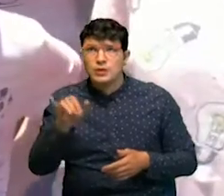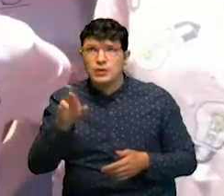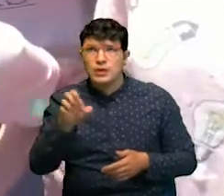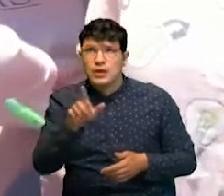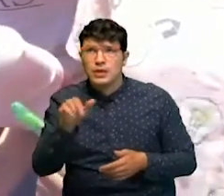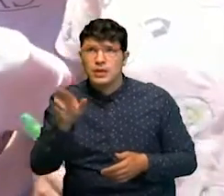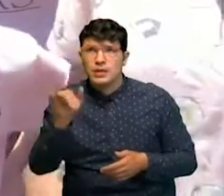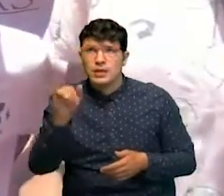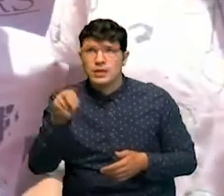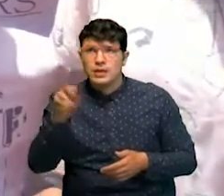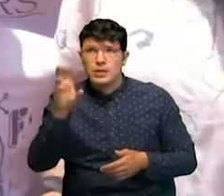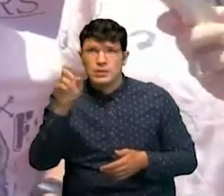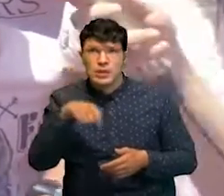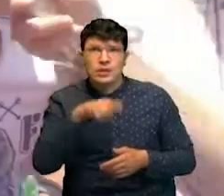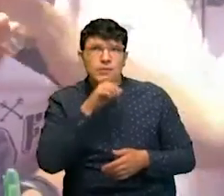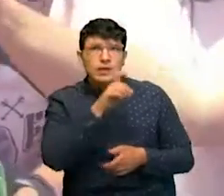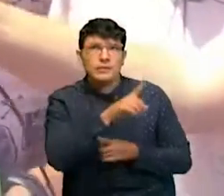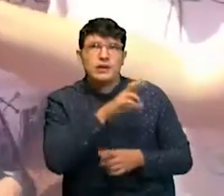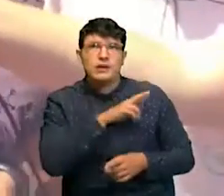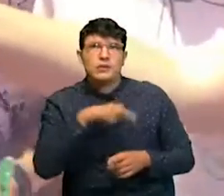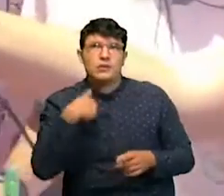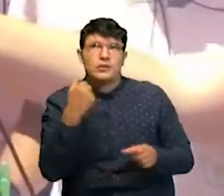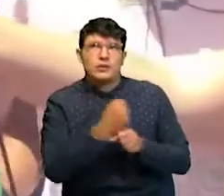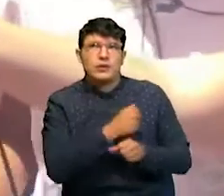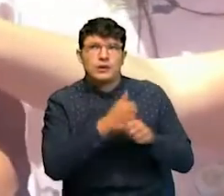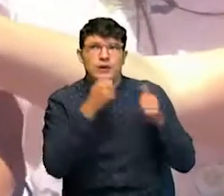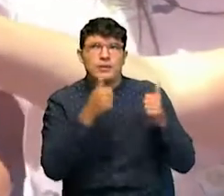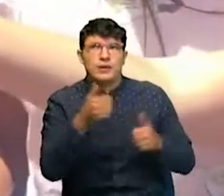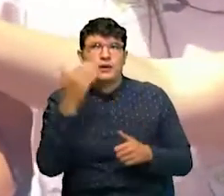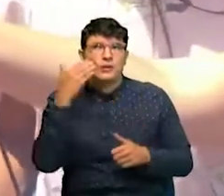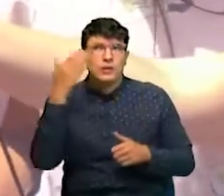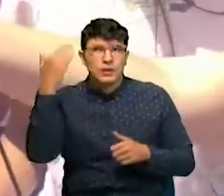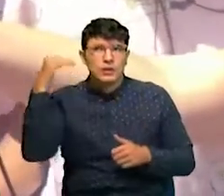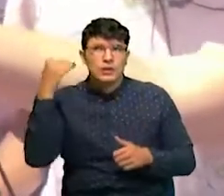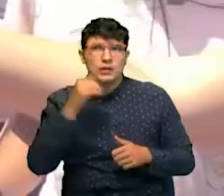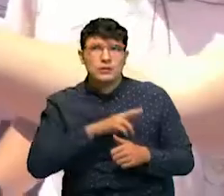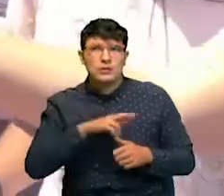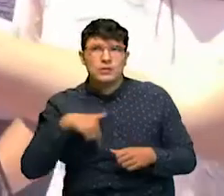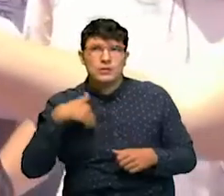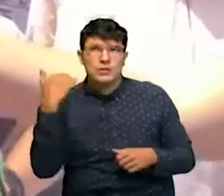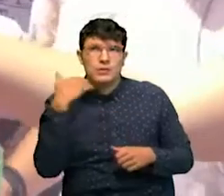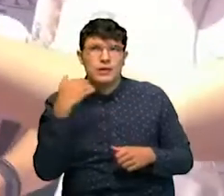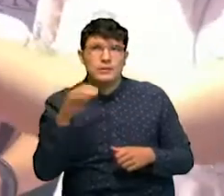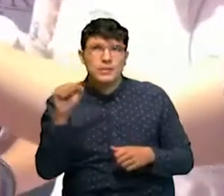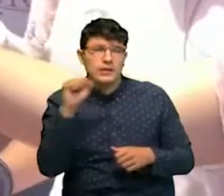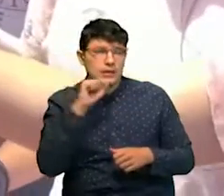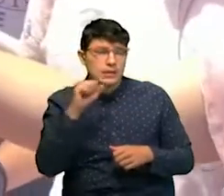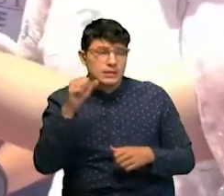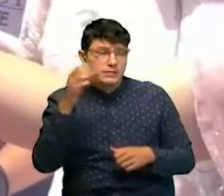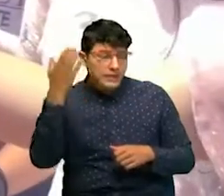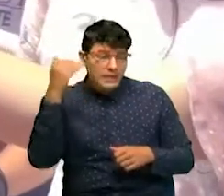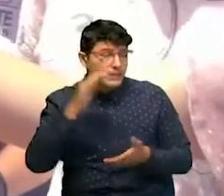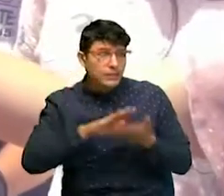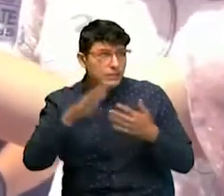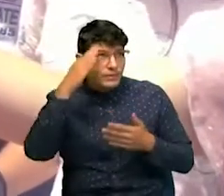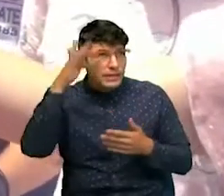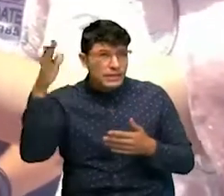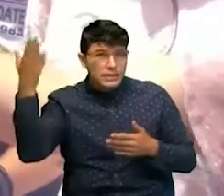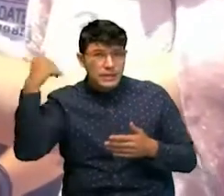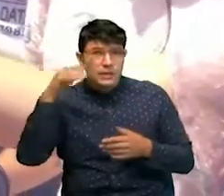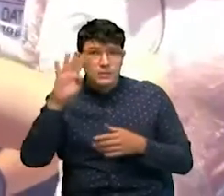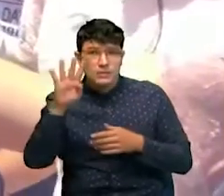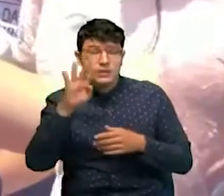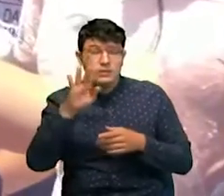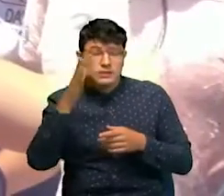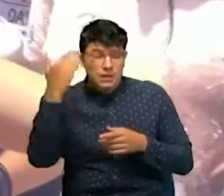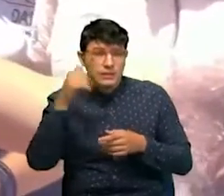Bucaramanga hizo un excelente trabajo, nosotras veníamos con 4 bajas desde Barranquilla, desde la semana pasada, y creo que eso se notó bastante,